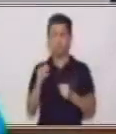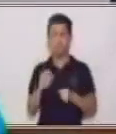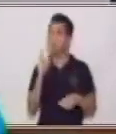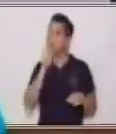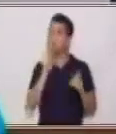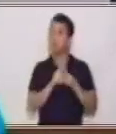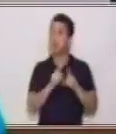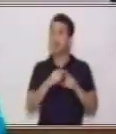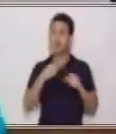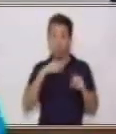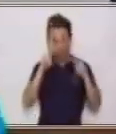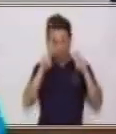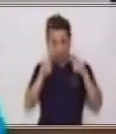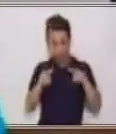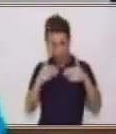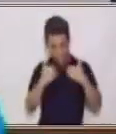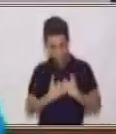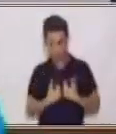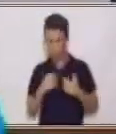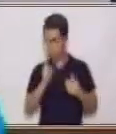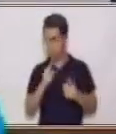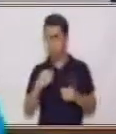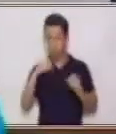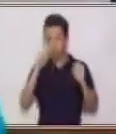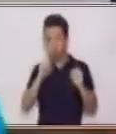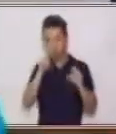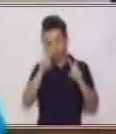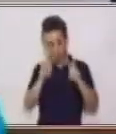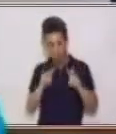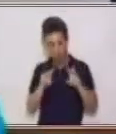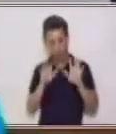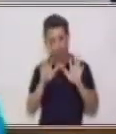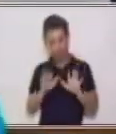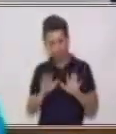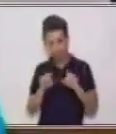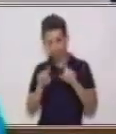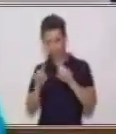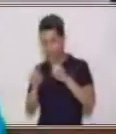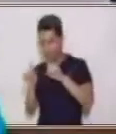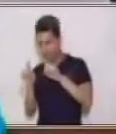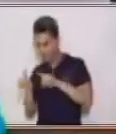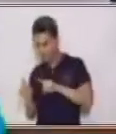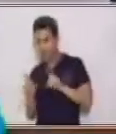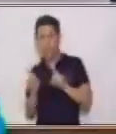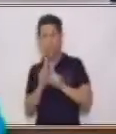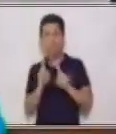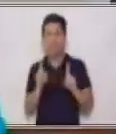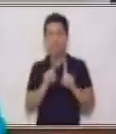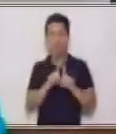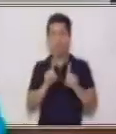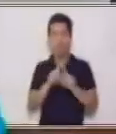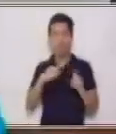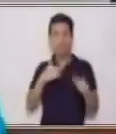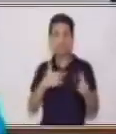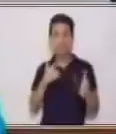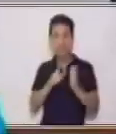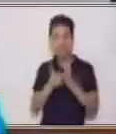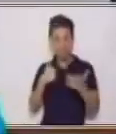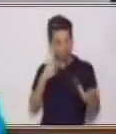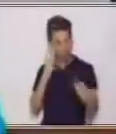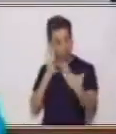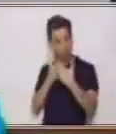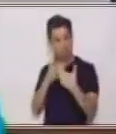descansar dentro de tu escrito, que pueda analizar, que pueda tener ese diálogo con el autor, que en este caso eres tú. Entonces es importante